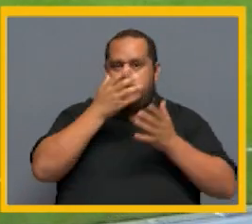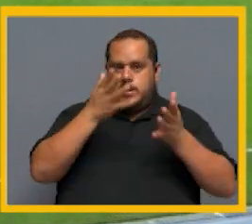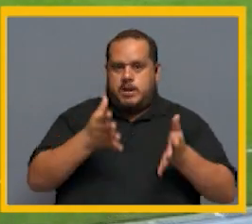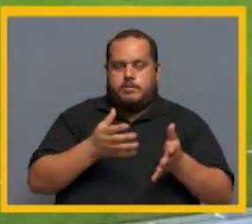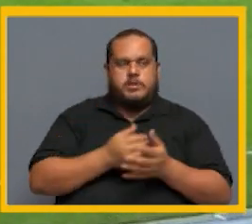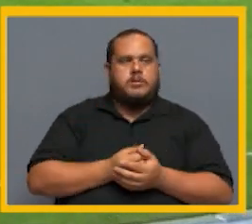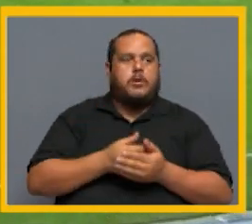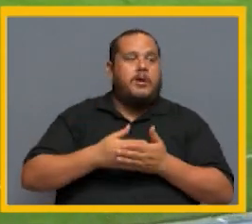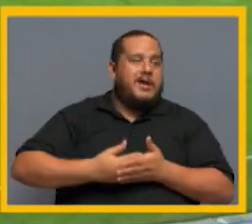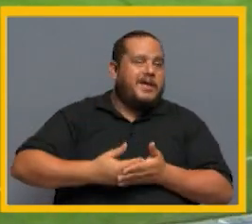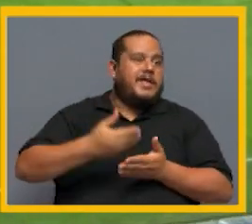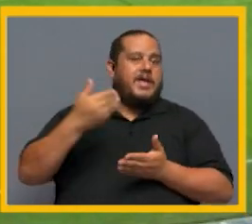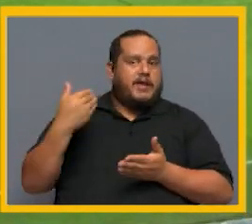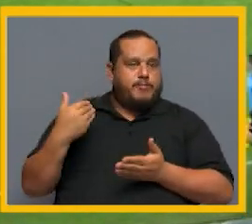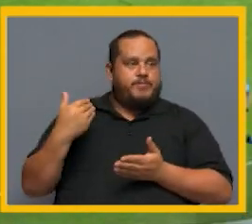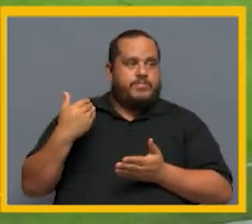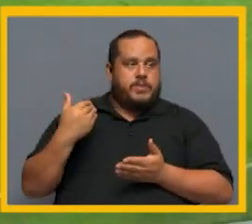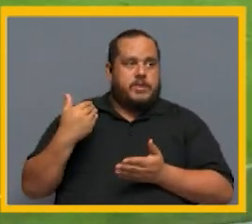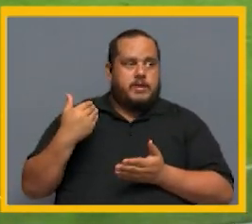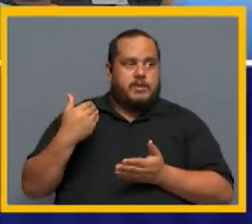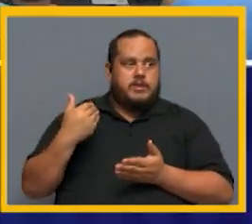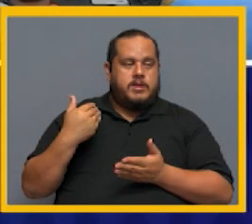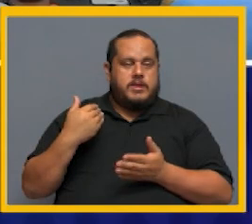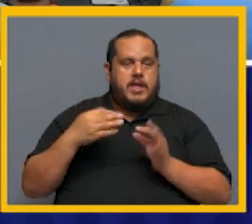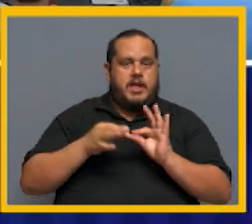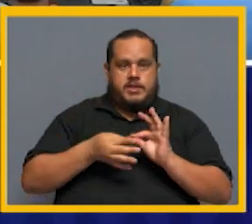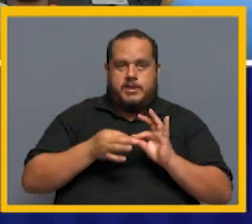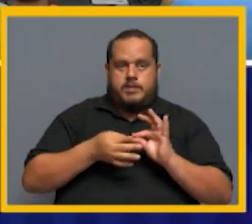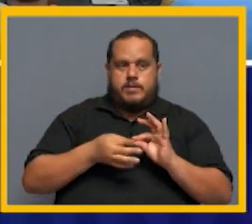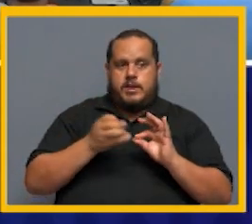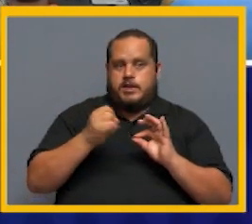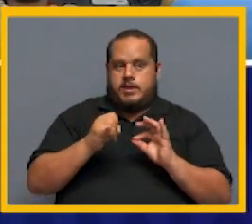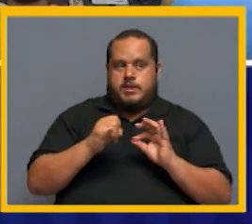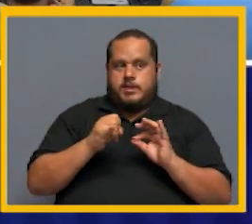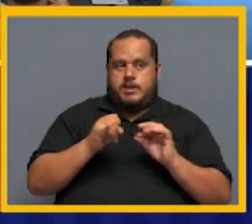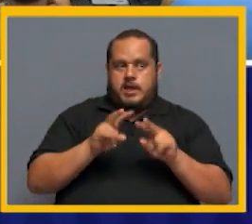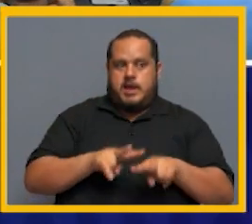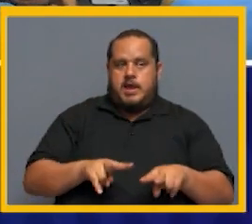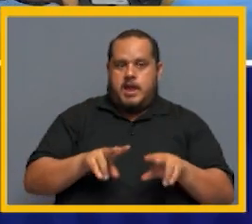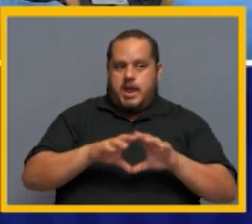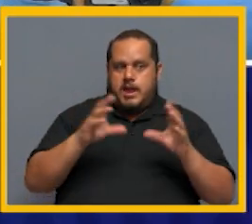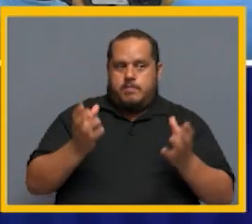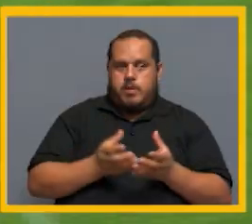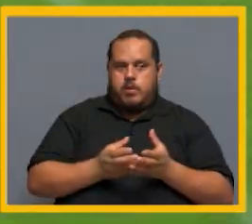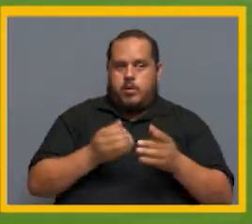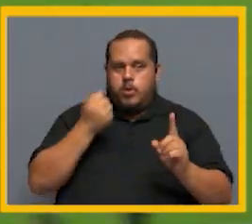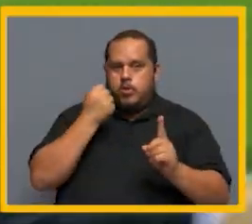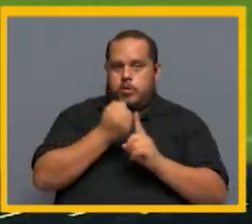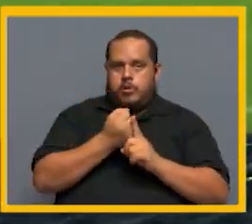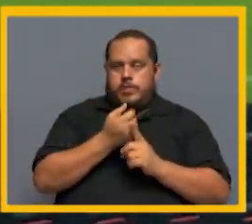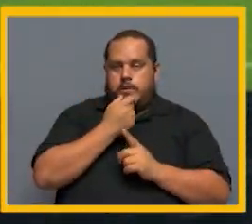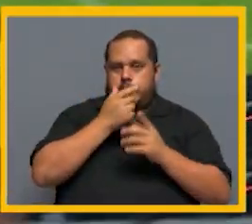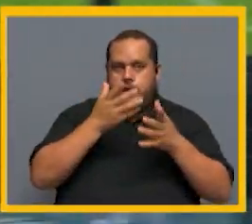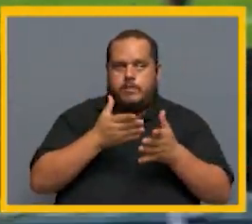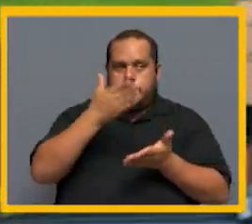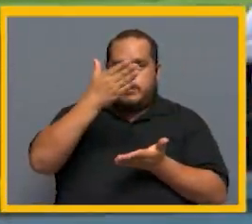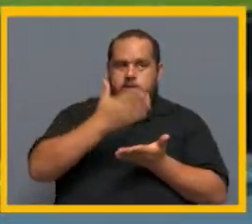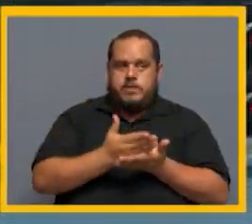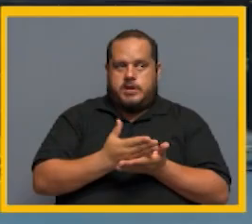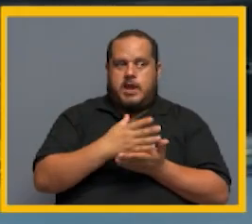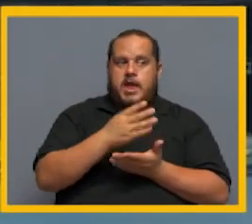Que antes se interpretaba que si el balón golpeaba al árbitro, se detenía